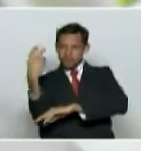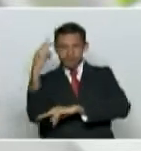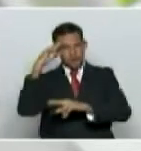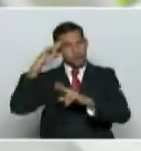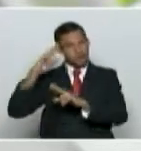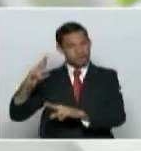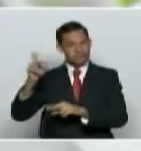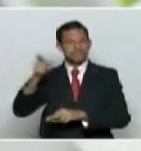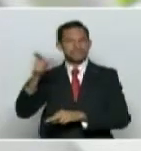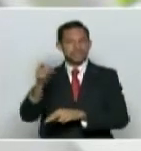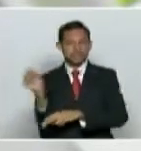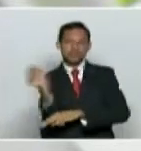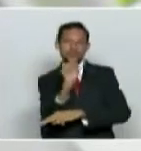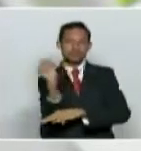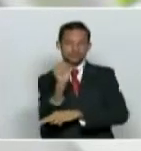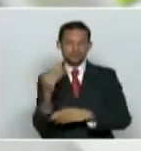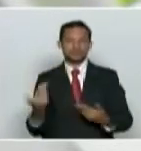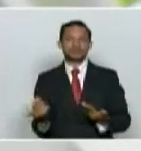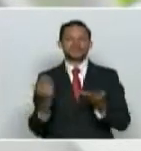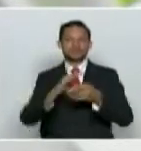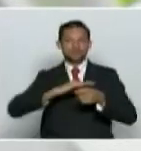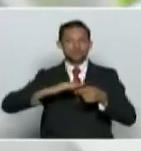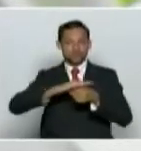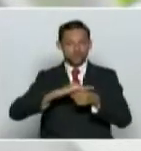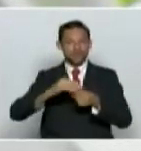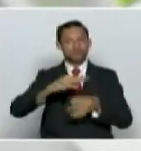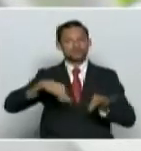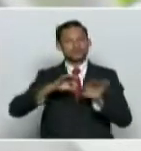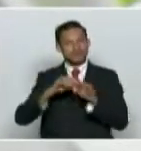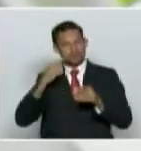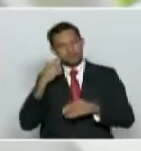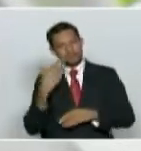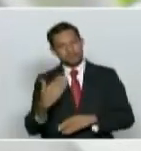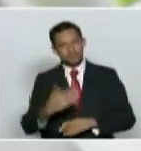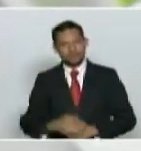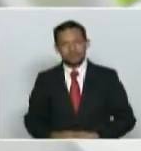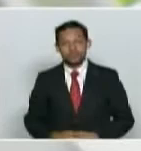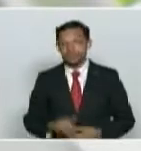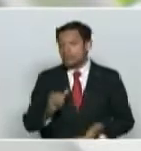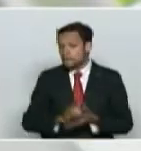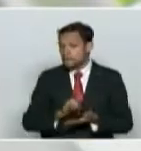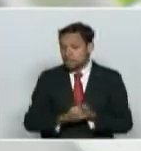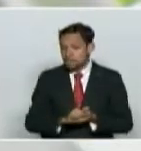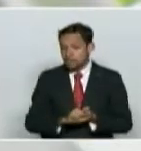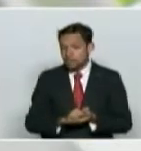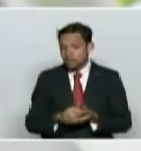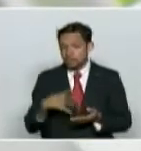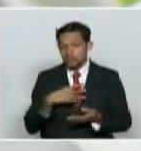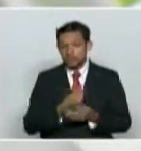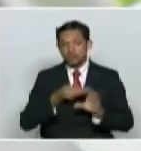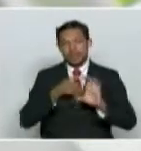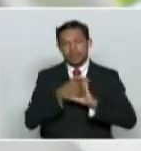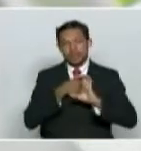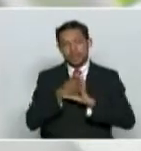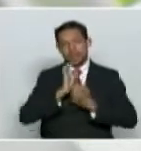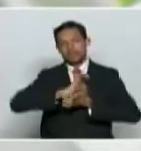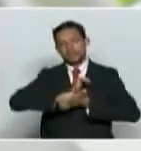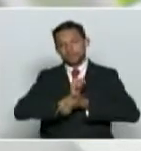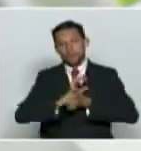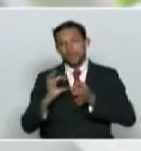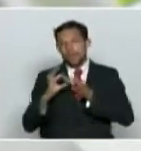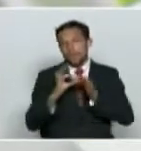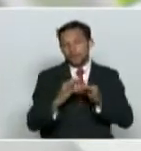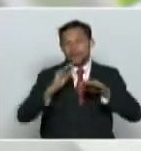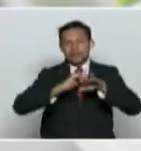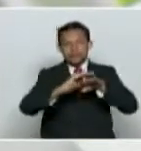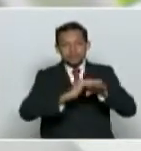normas de tránsito para el bien de nuestra ciudad y desplazamiento de la misma. Es por este motivo que el canal regional Telecafé se unió y